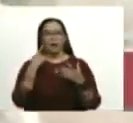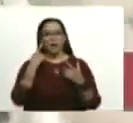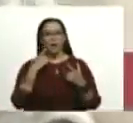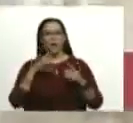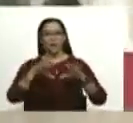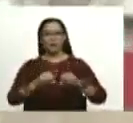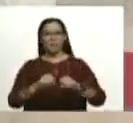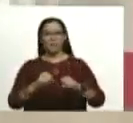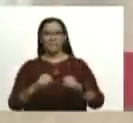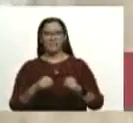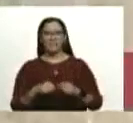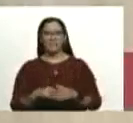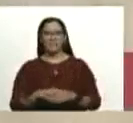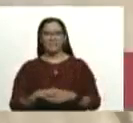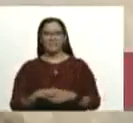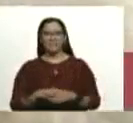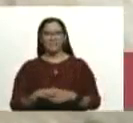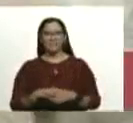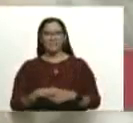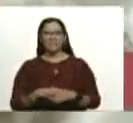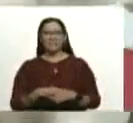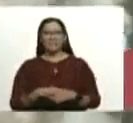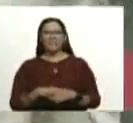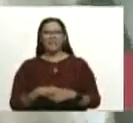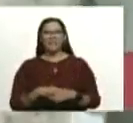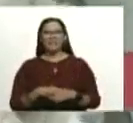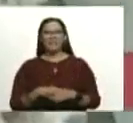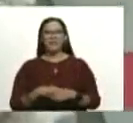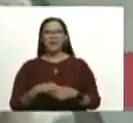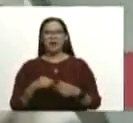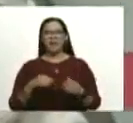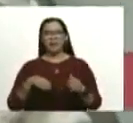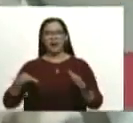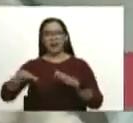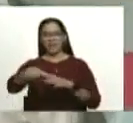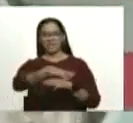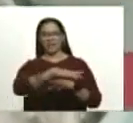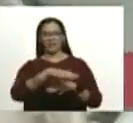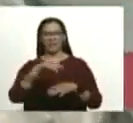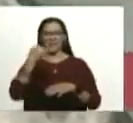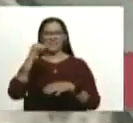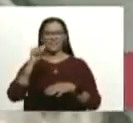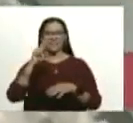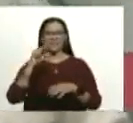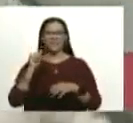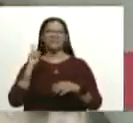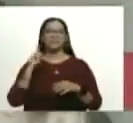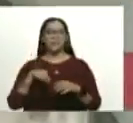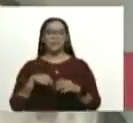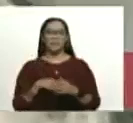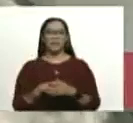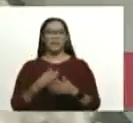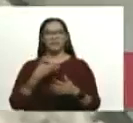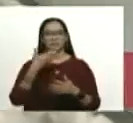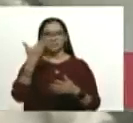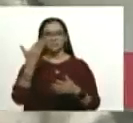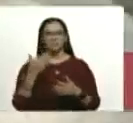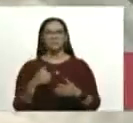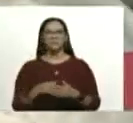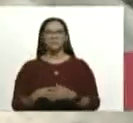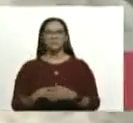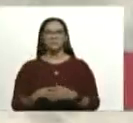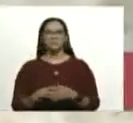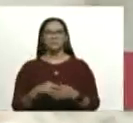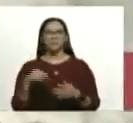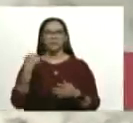El zorro fénix es originario, como dice él, de los desiertos de Sahara, pero también existe en la península arábica. Se caracteriza de otros